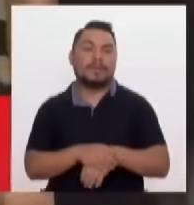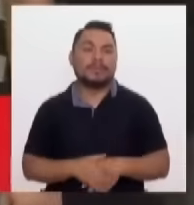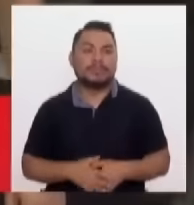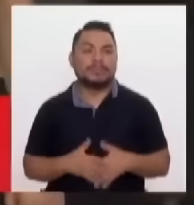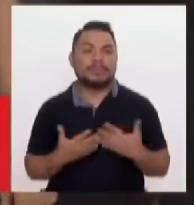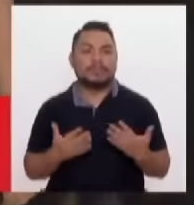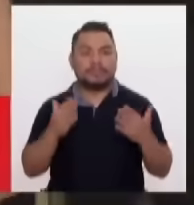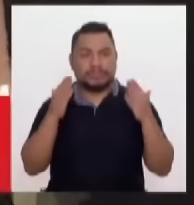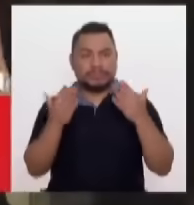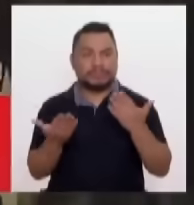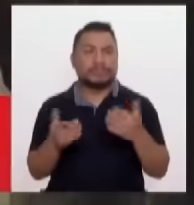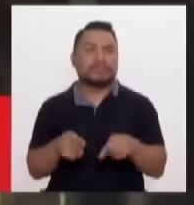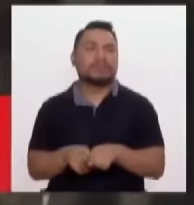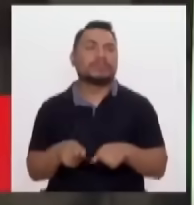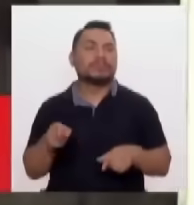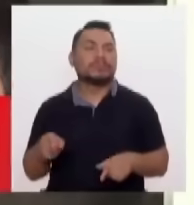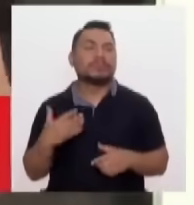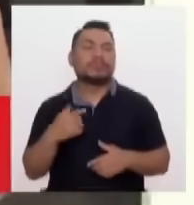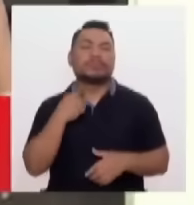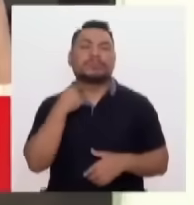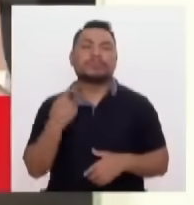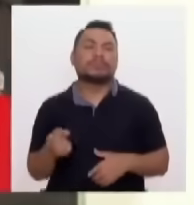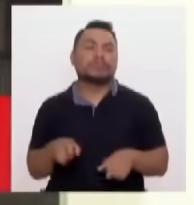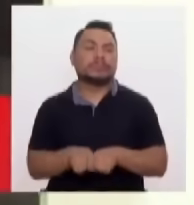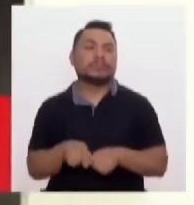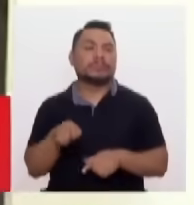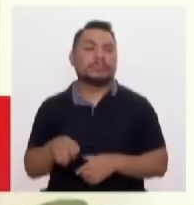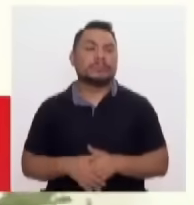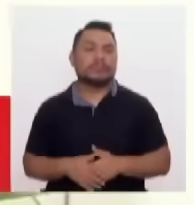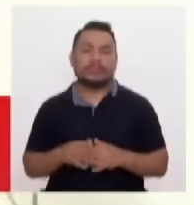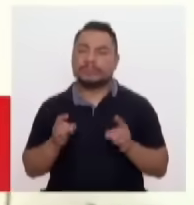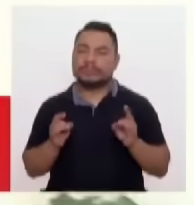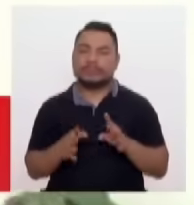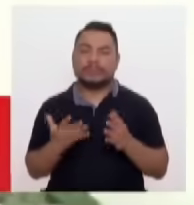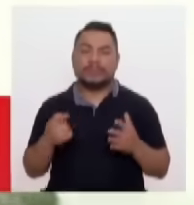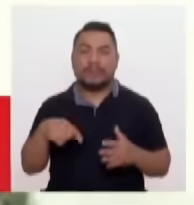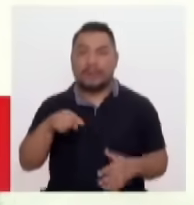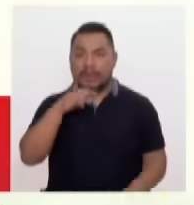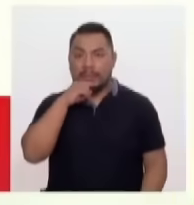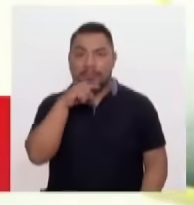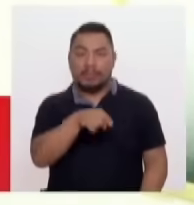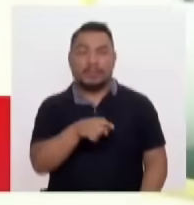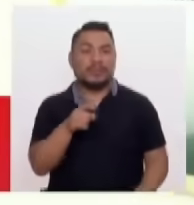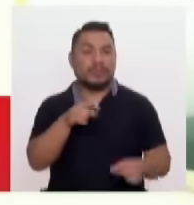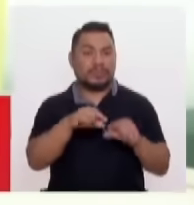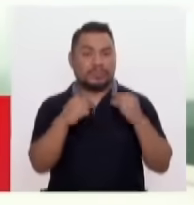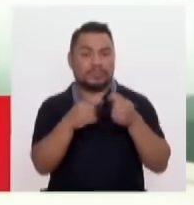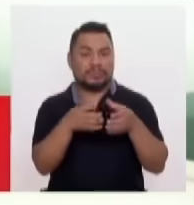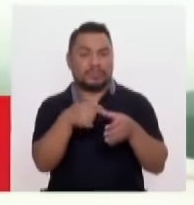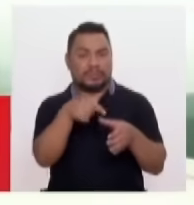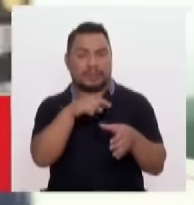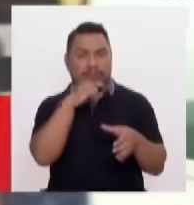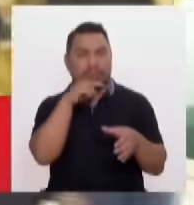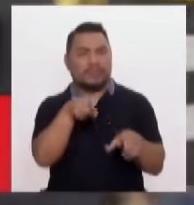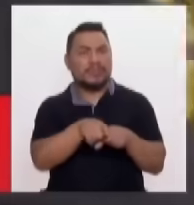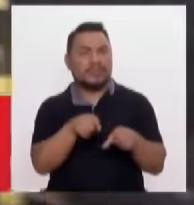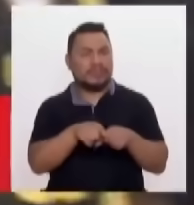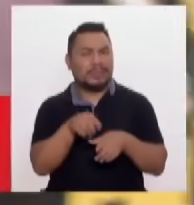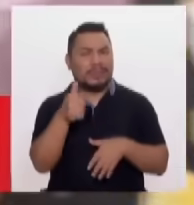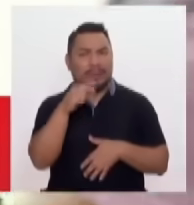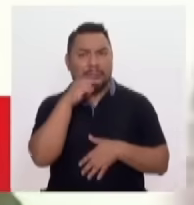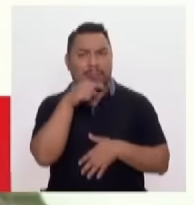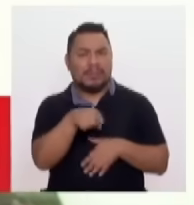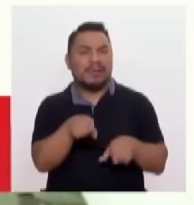la atención que también estén involucradas en este delito tan terrible a la sociedad, a las mujeres mismas, que 10